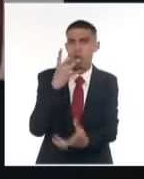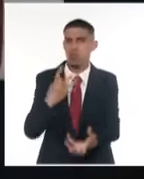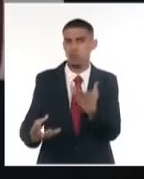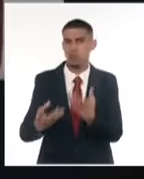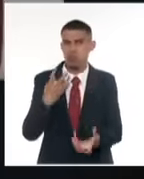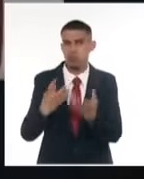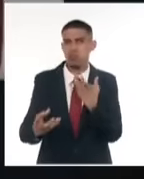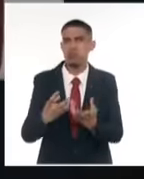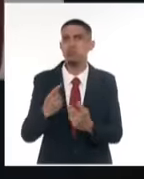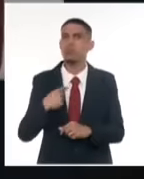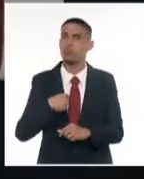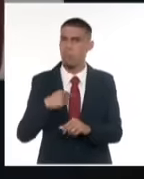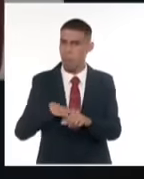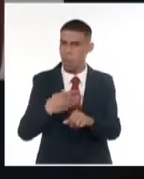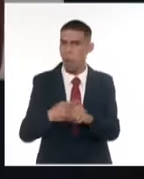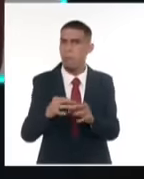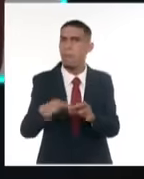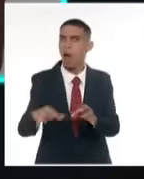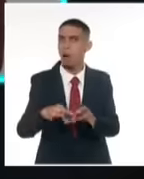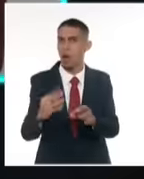preparándome para la hora cero.